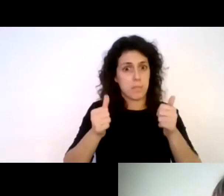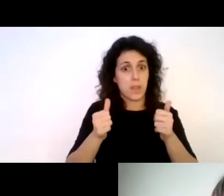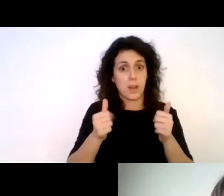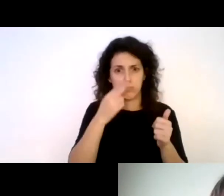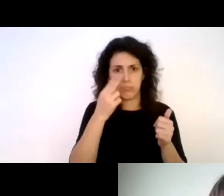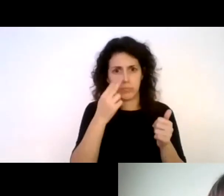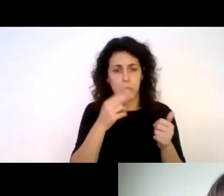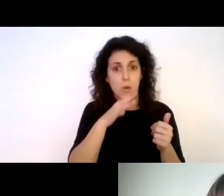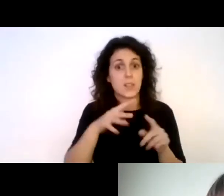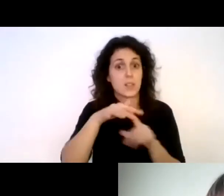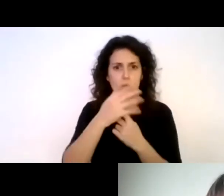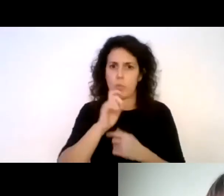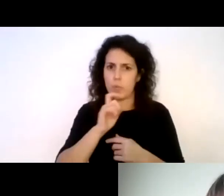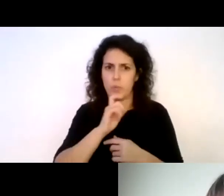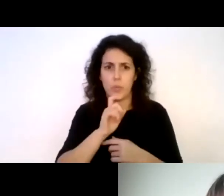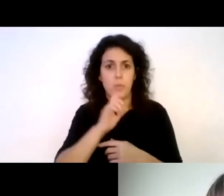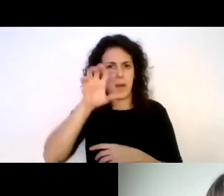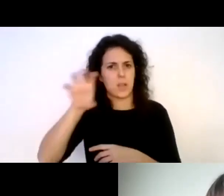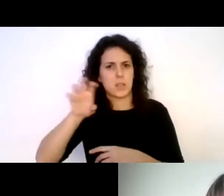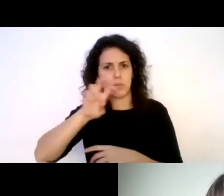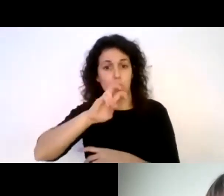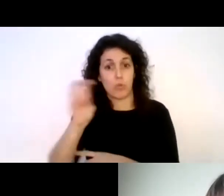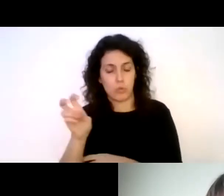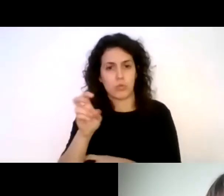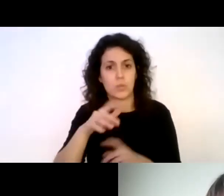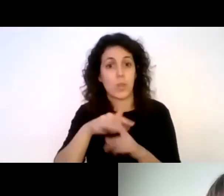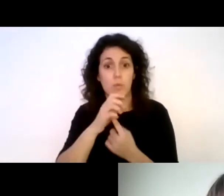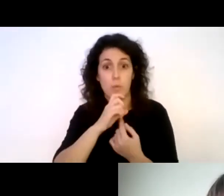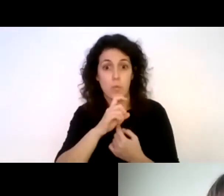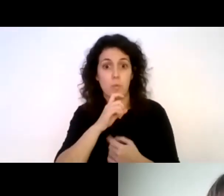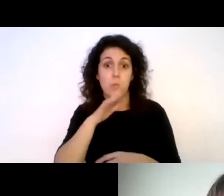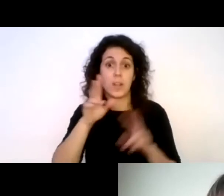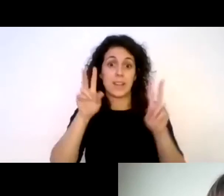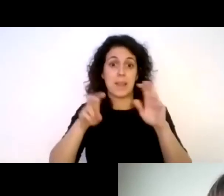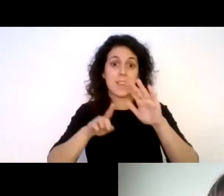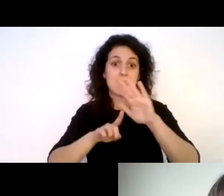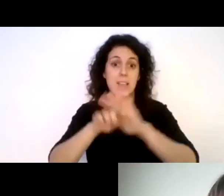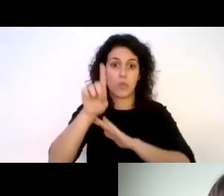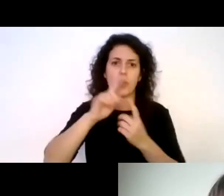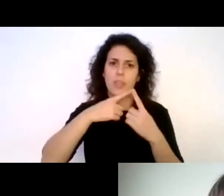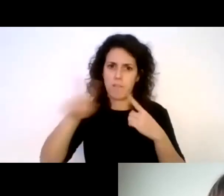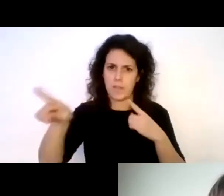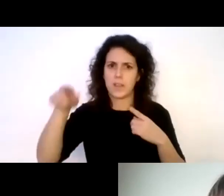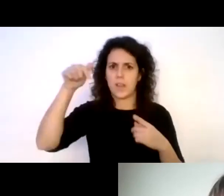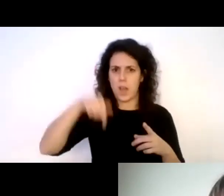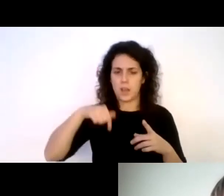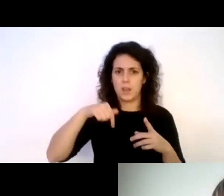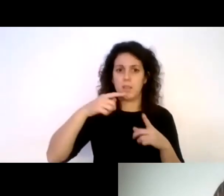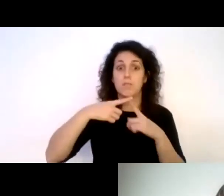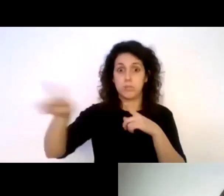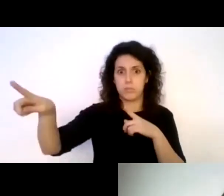difícil. En otros países parece que el desarrollo es diferente.